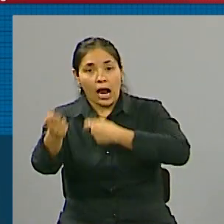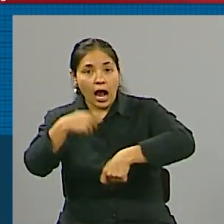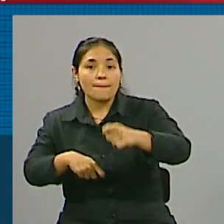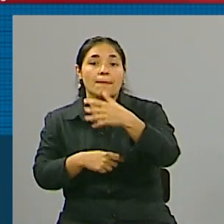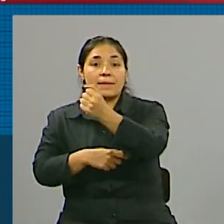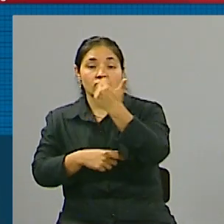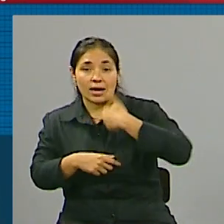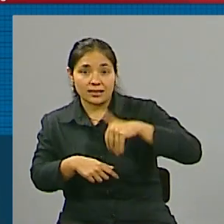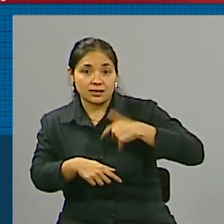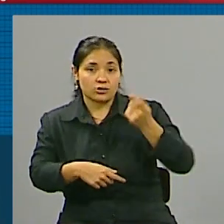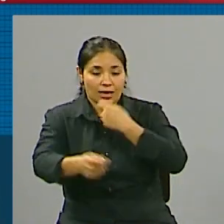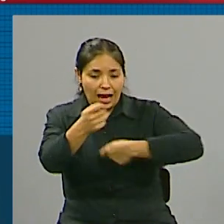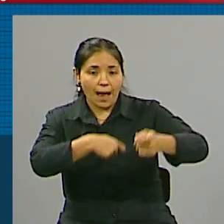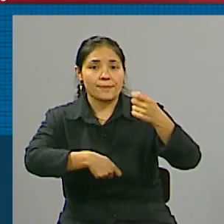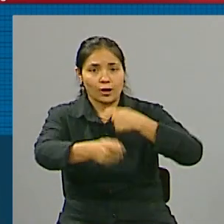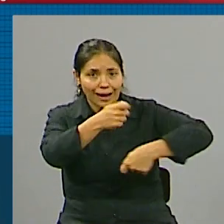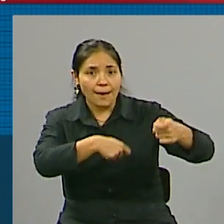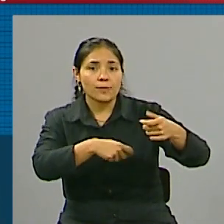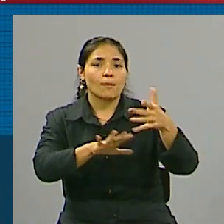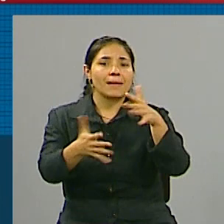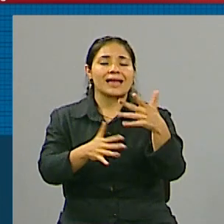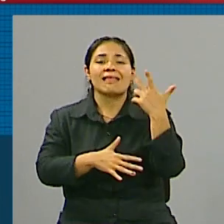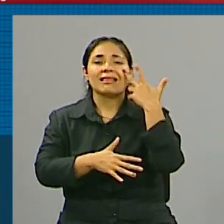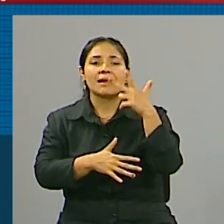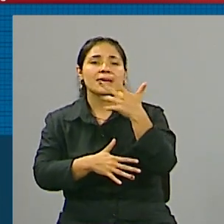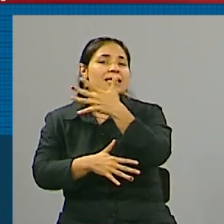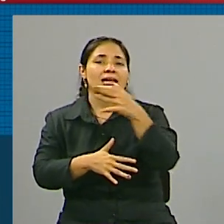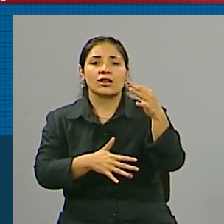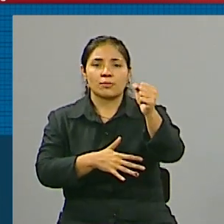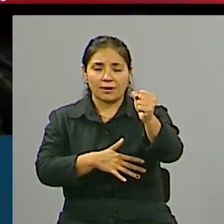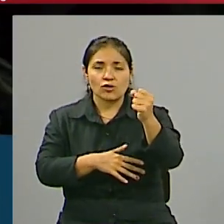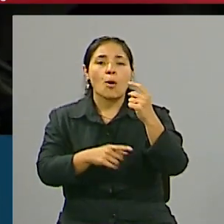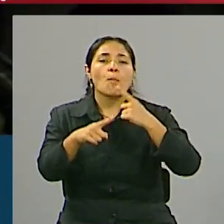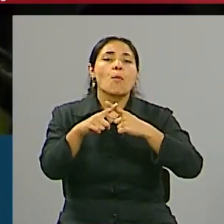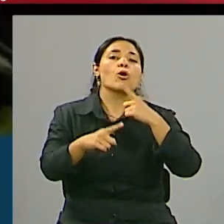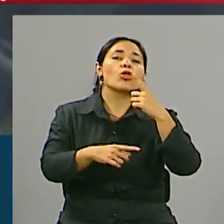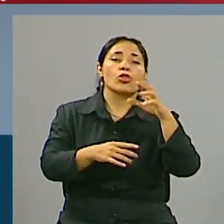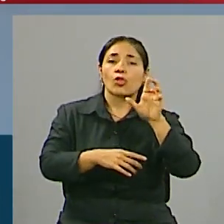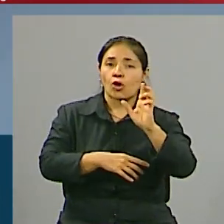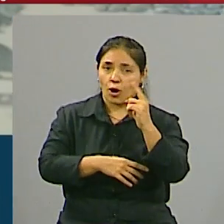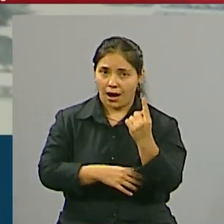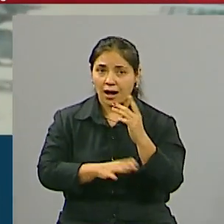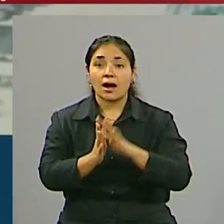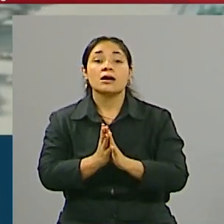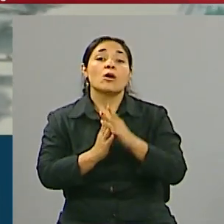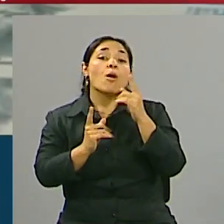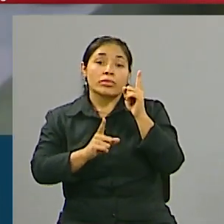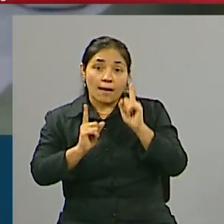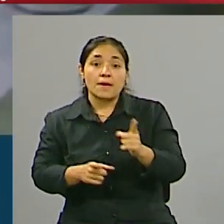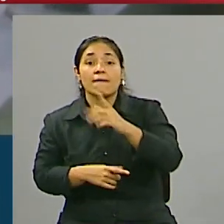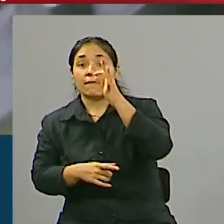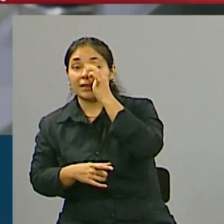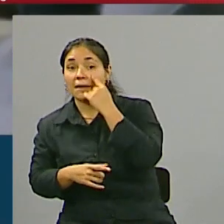de la economía oscila entre 3.500 pesos por dólar o incluso puede llegar hasta 20.000 pesos por